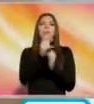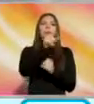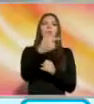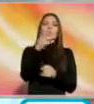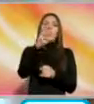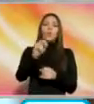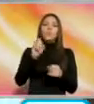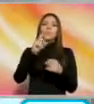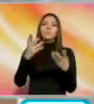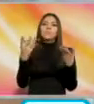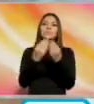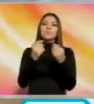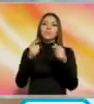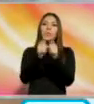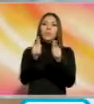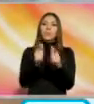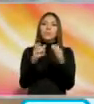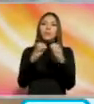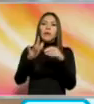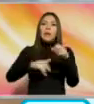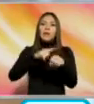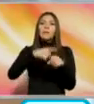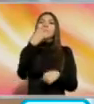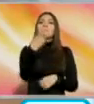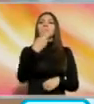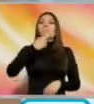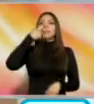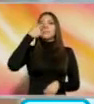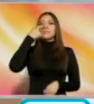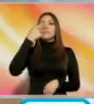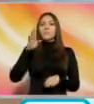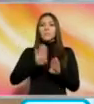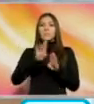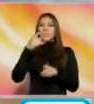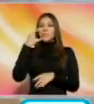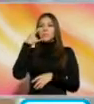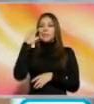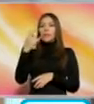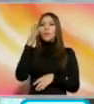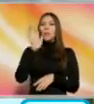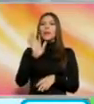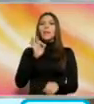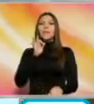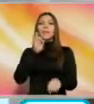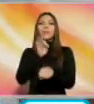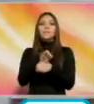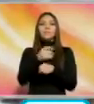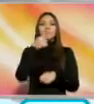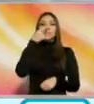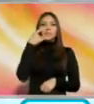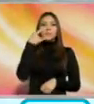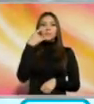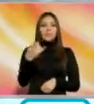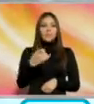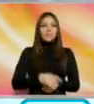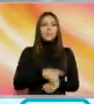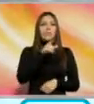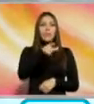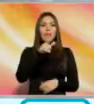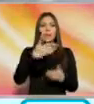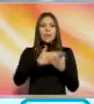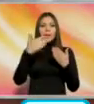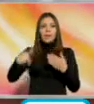utilizan como modo de defensa. En el caso de los hurones, a pesar de que ya llegan a nuestro país esterilizados